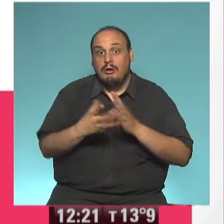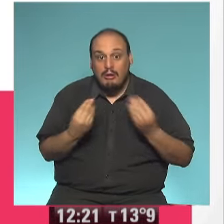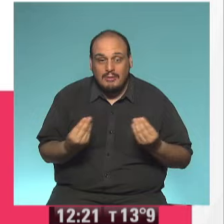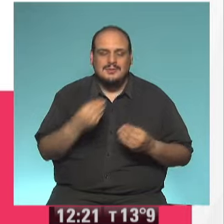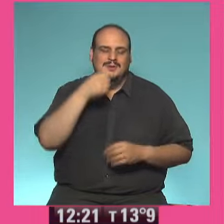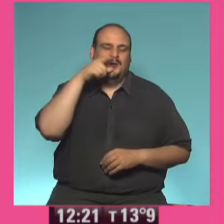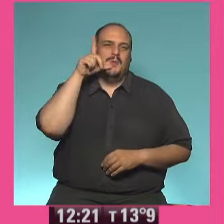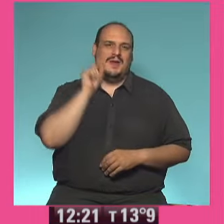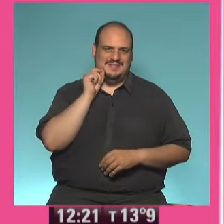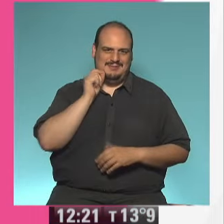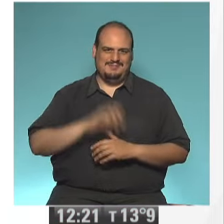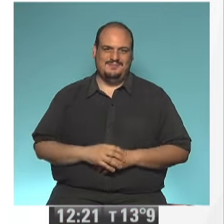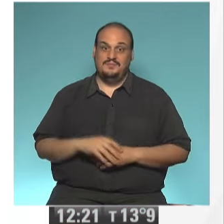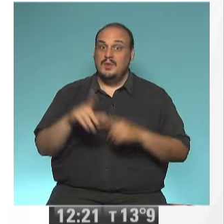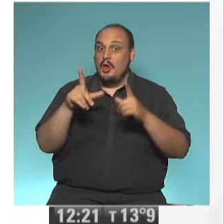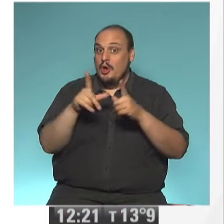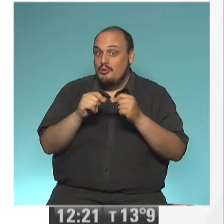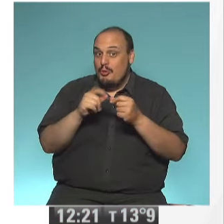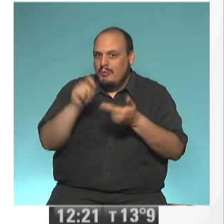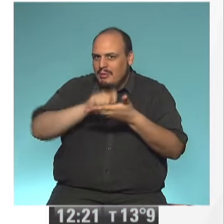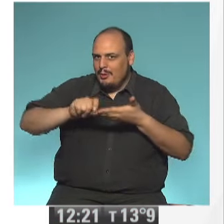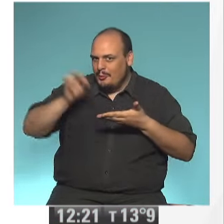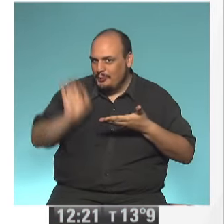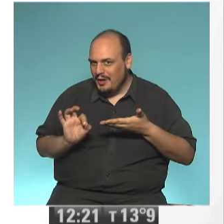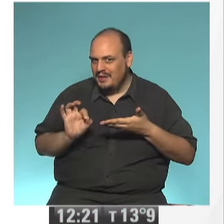nuestro WhatsApp. Anota bien el siguiente número,